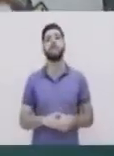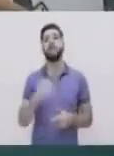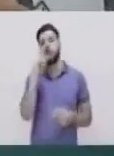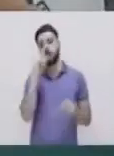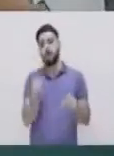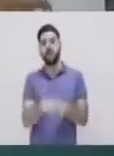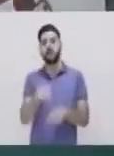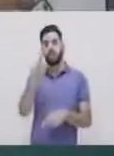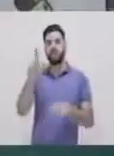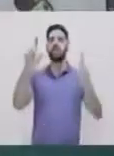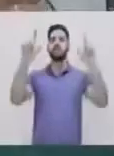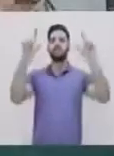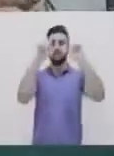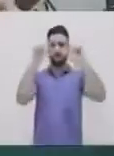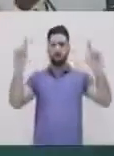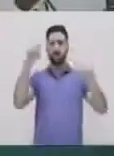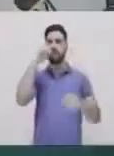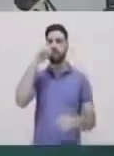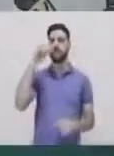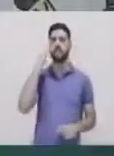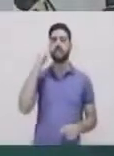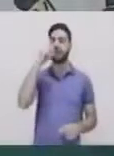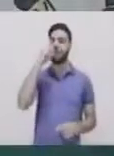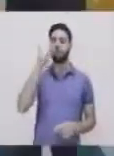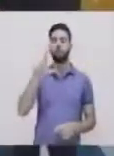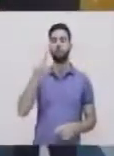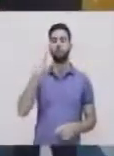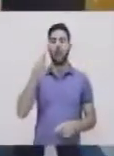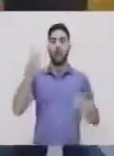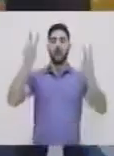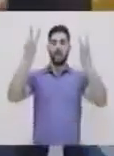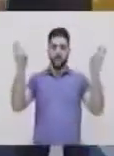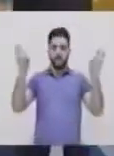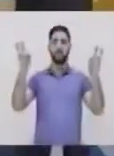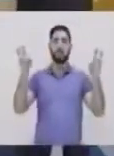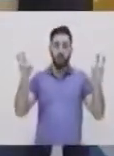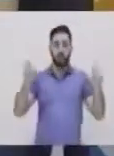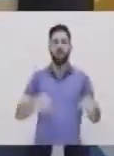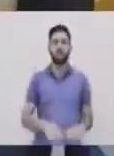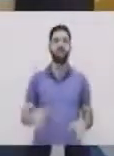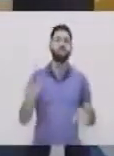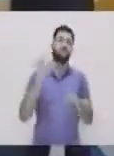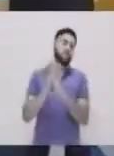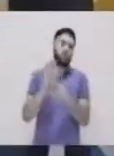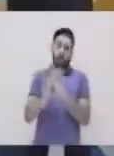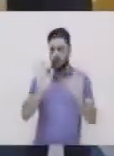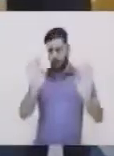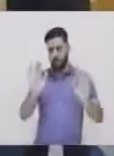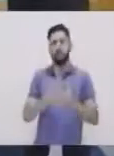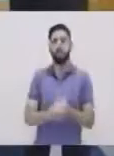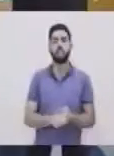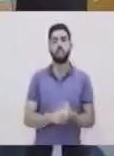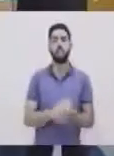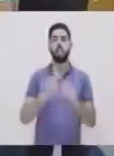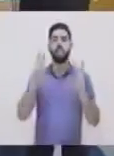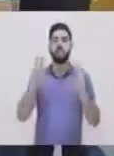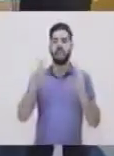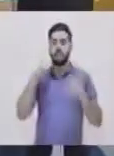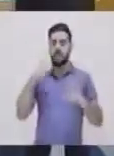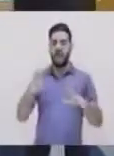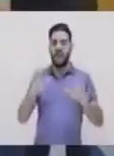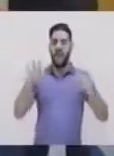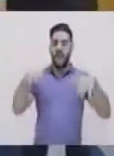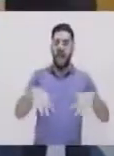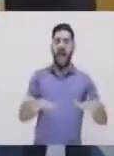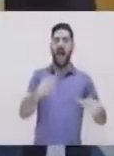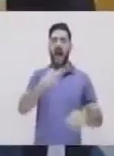El titular. Pero el titular tiene que llamar la atención. Por ejemplo, si quisiéramos hacer un reportaje sobre el alcantarillado y